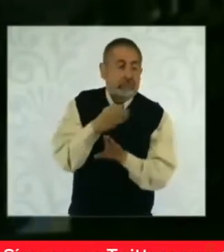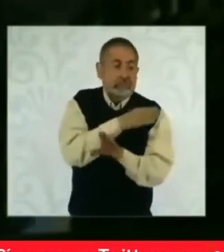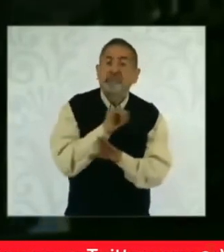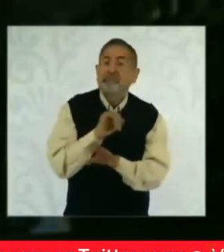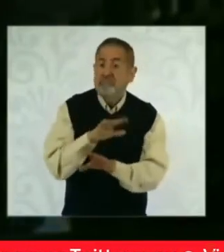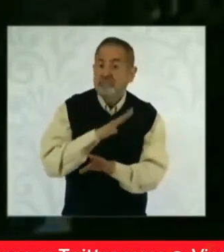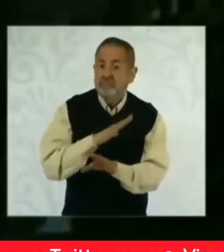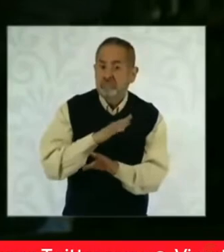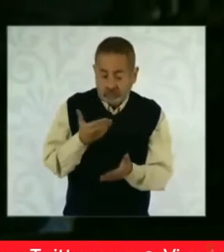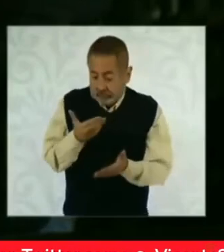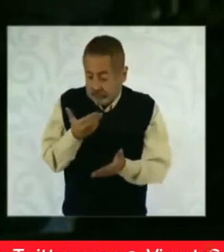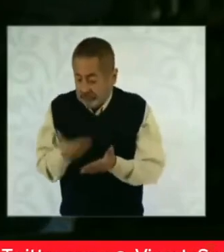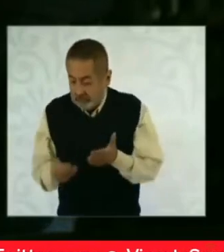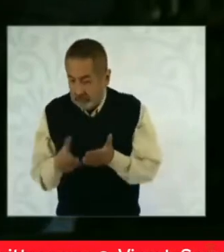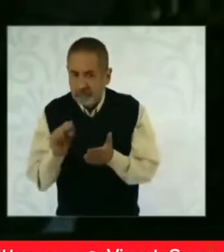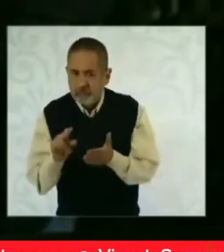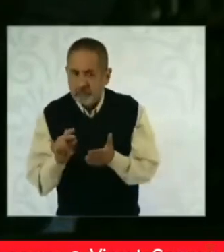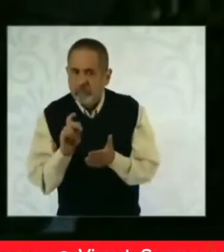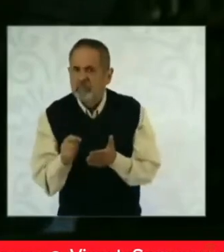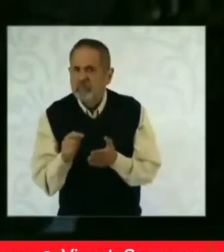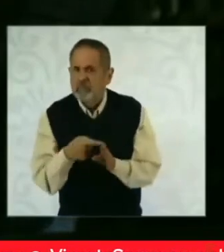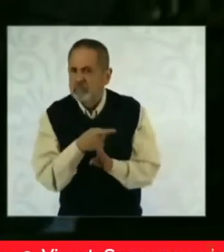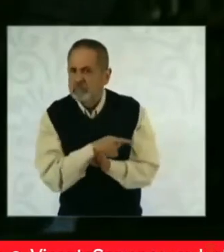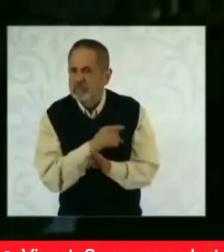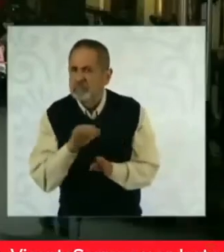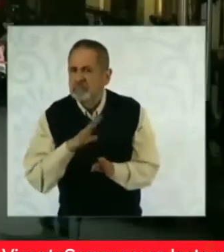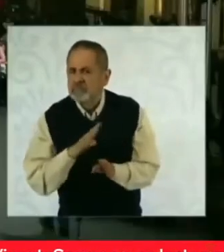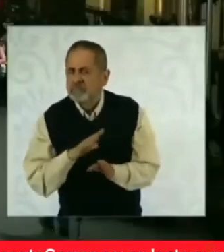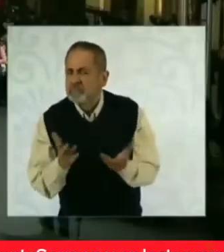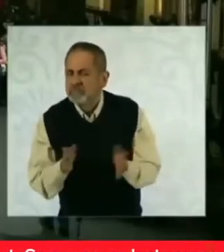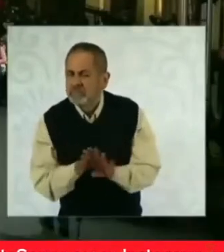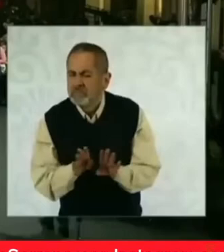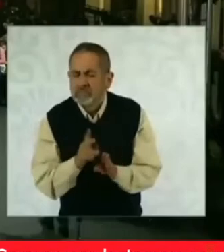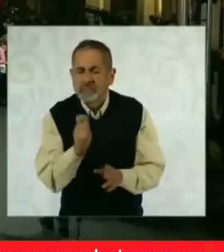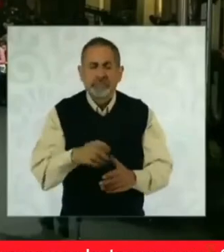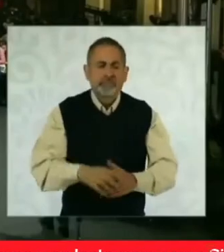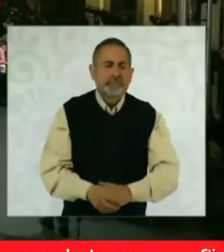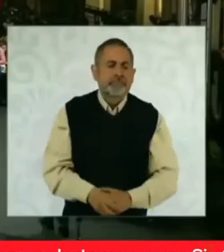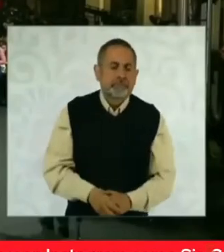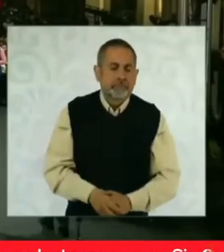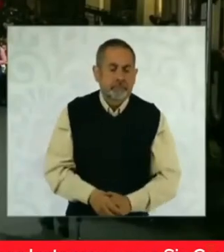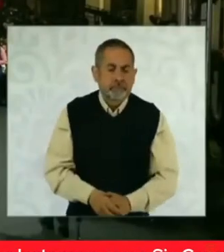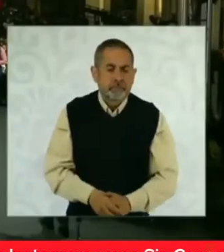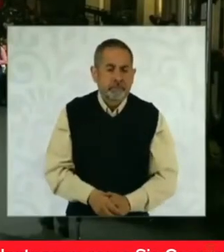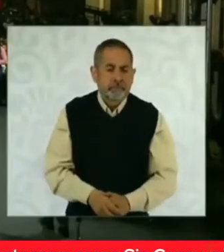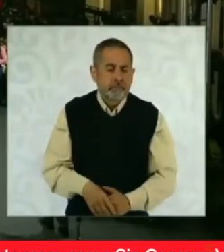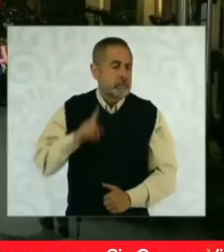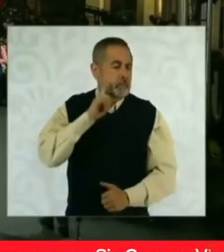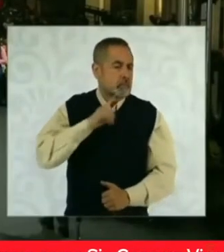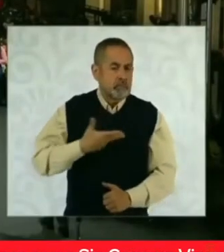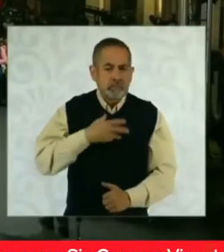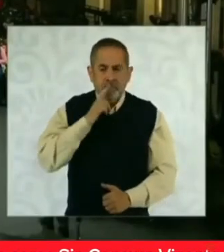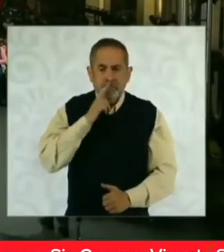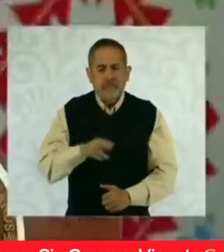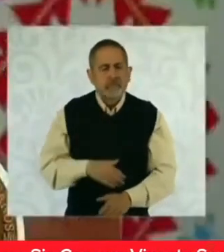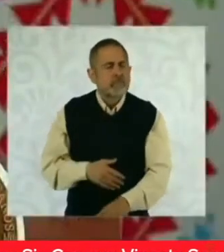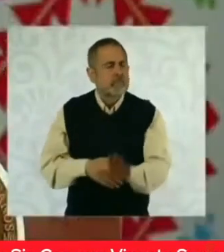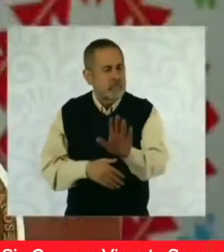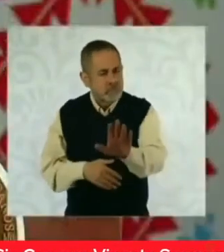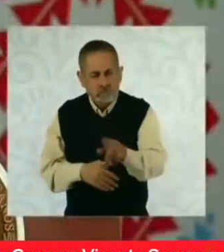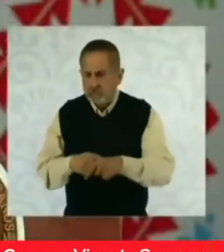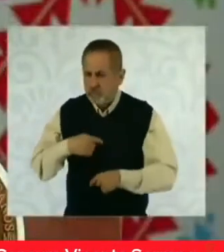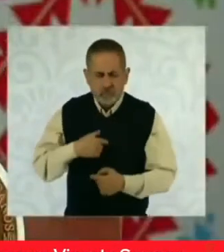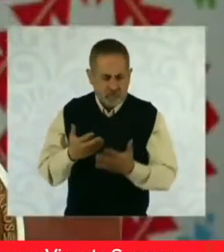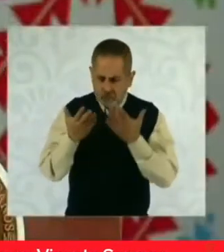y que ahora le toca a él y decir, pues no hay pactos, pero pasan esas cosas? No tengo información de que Adán Augusto,